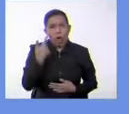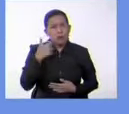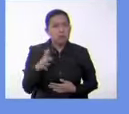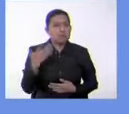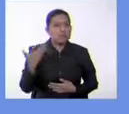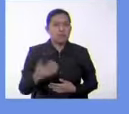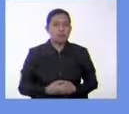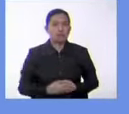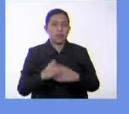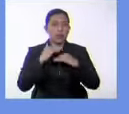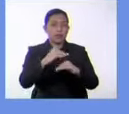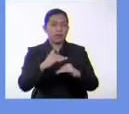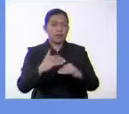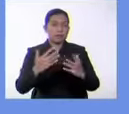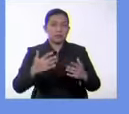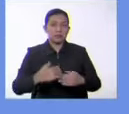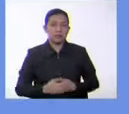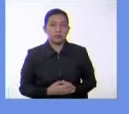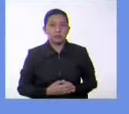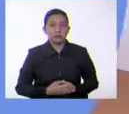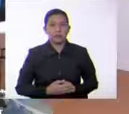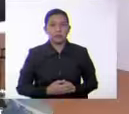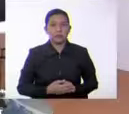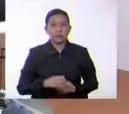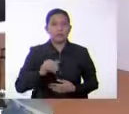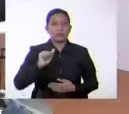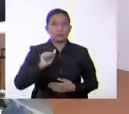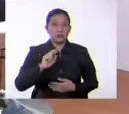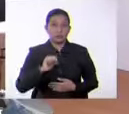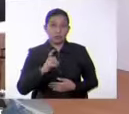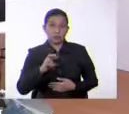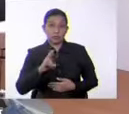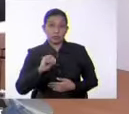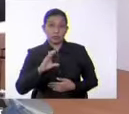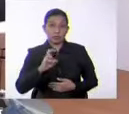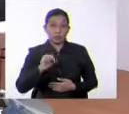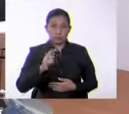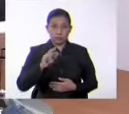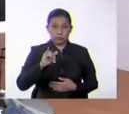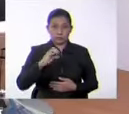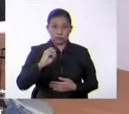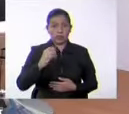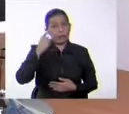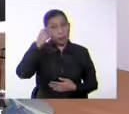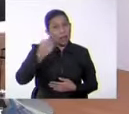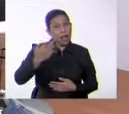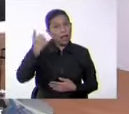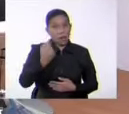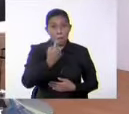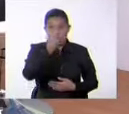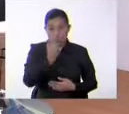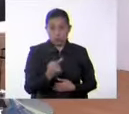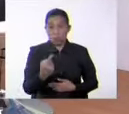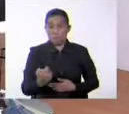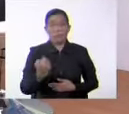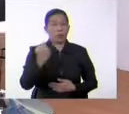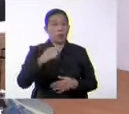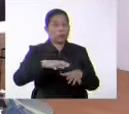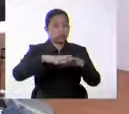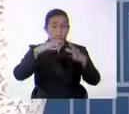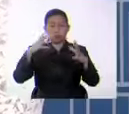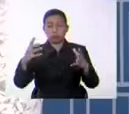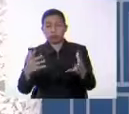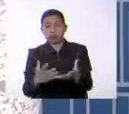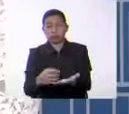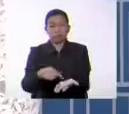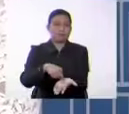un límite al poder androcéntrico, en el que se ubicaba al ser humano como el centro de todo, pero ahora estamos viendo que tenemos derechos